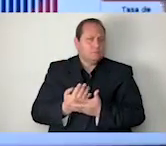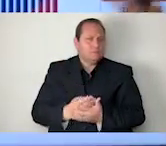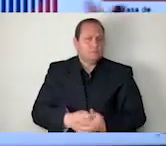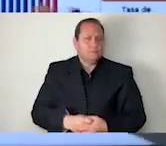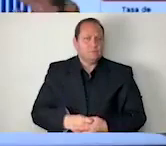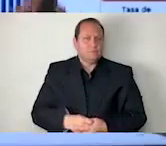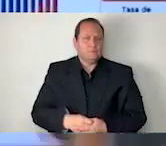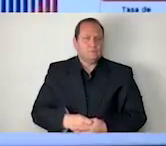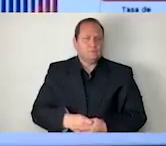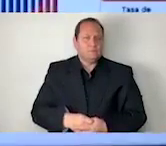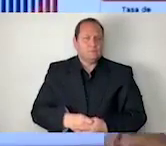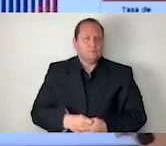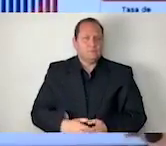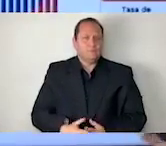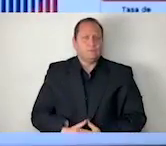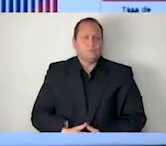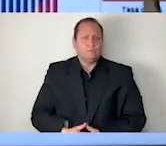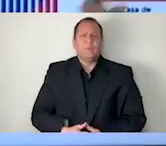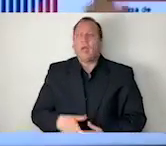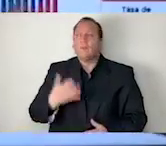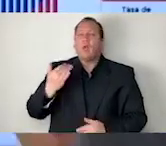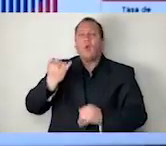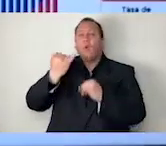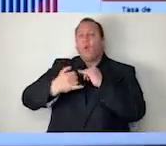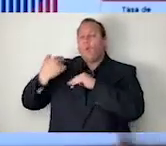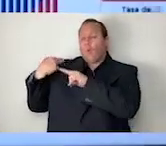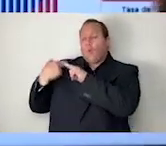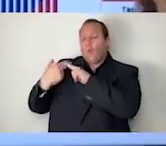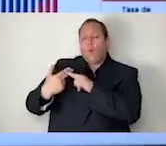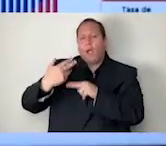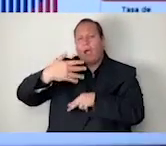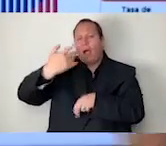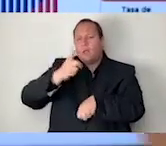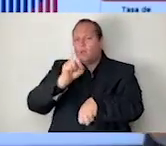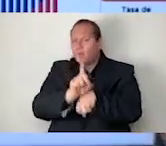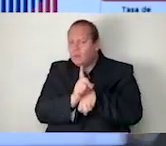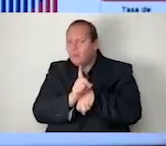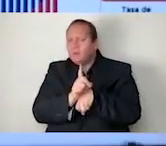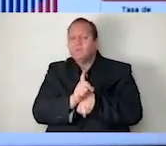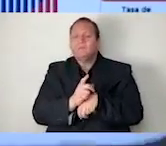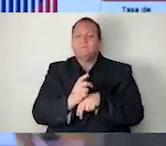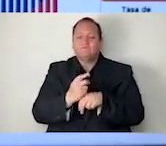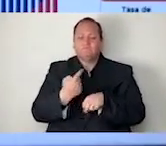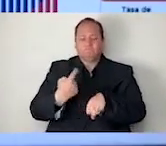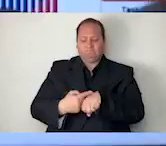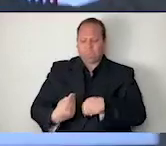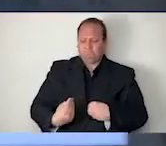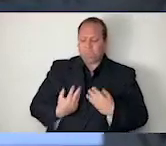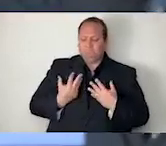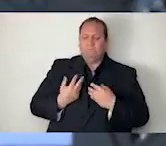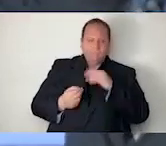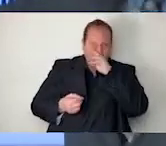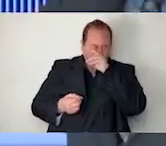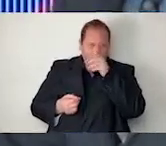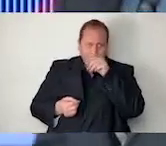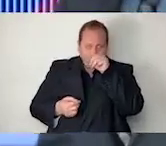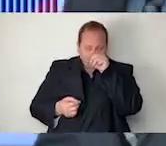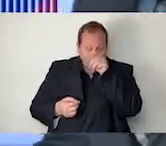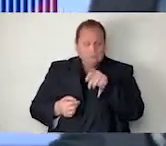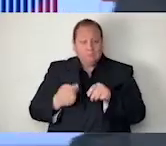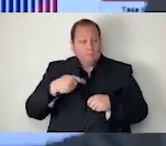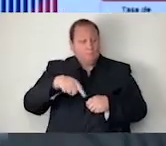esto es la que le da la fuerza de continua infección los últimos 14 días esas personas continúan infectando